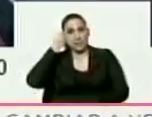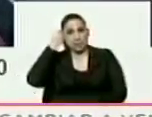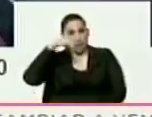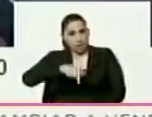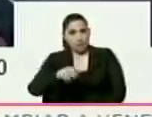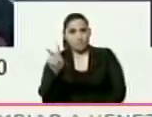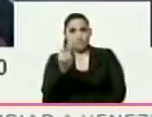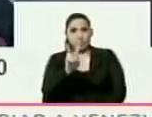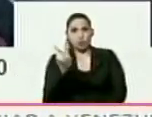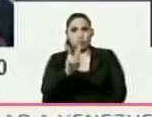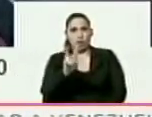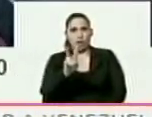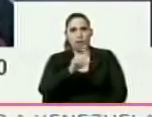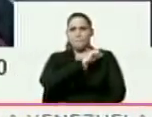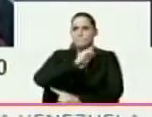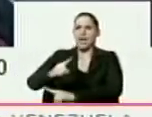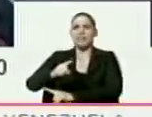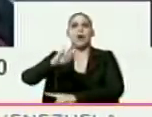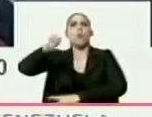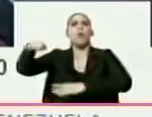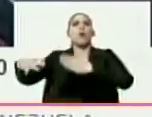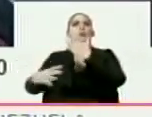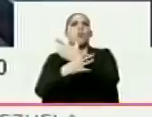Venezuela manda Juan Guaidó.